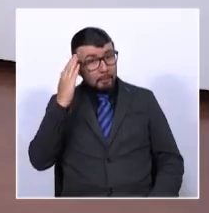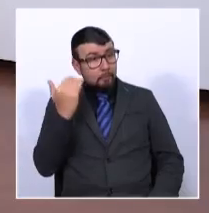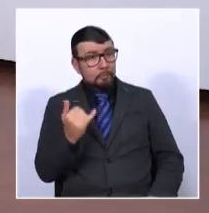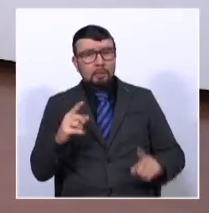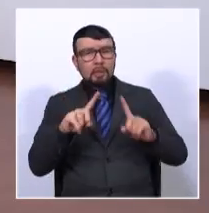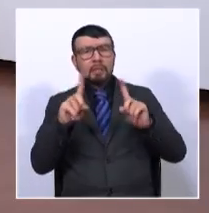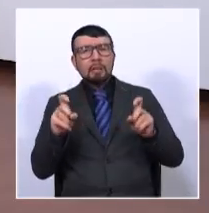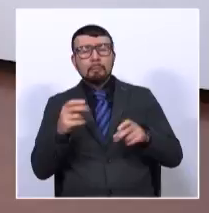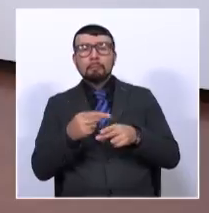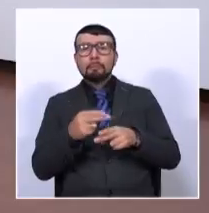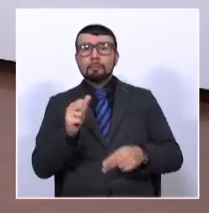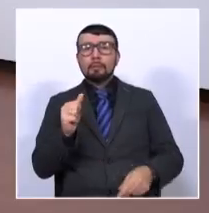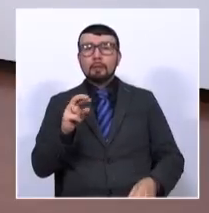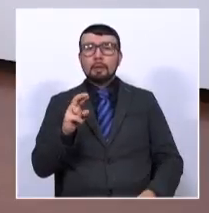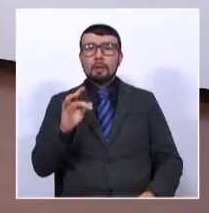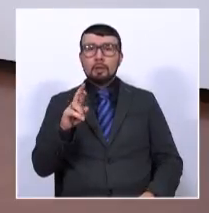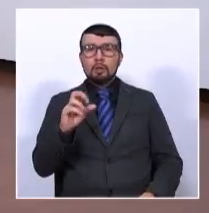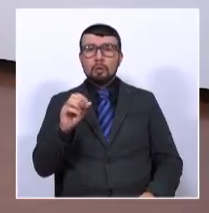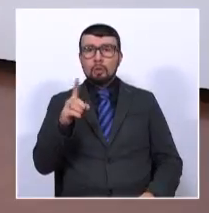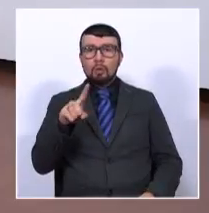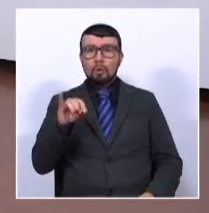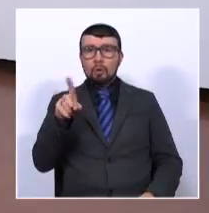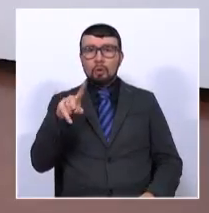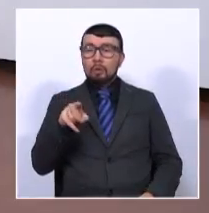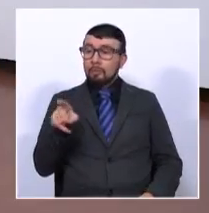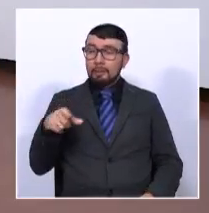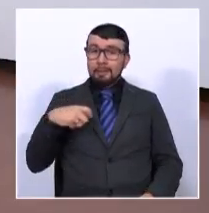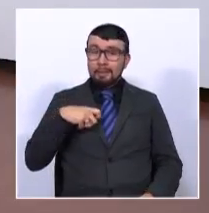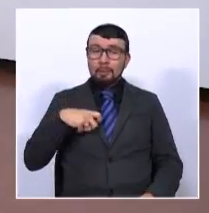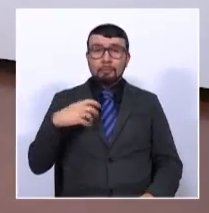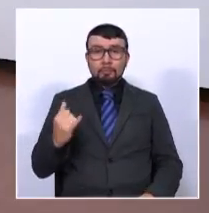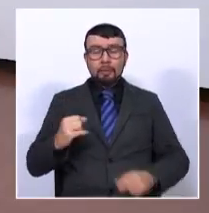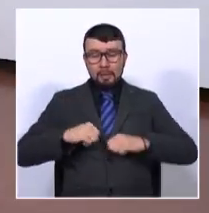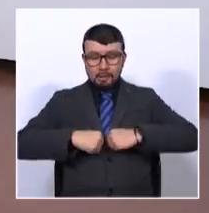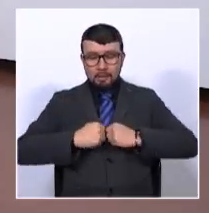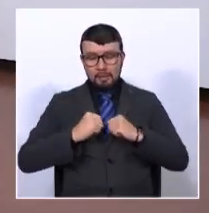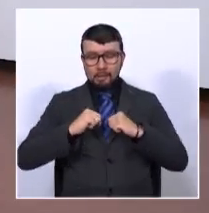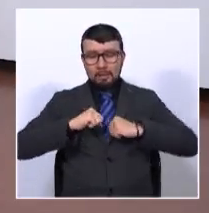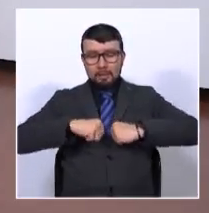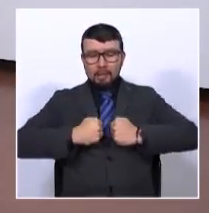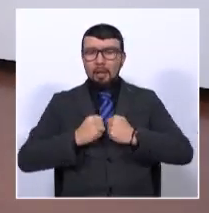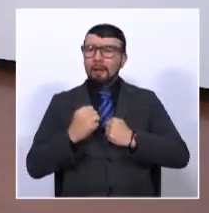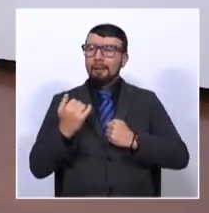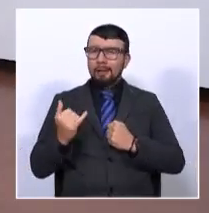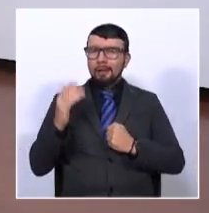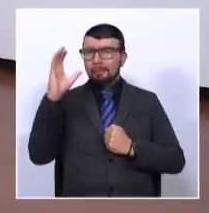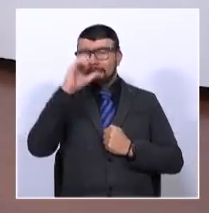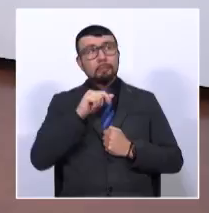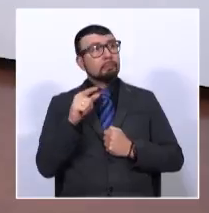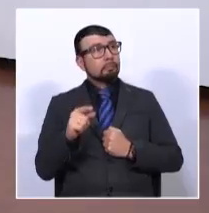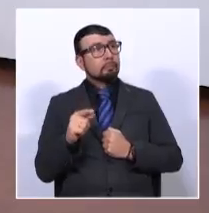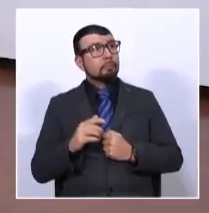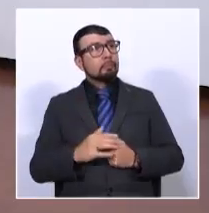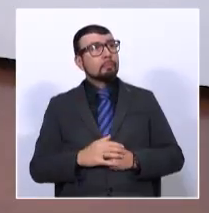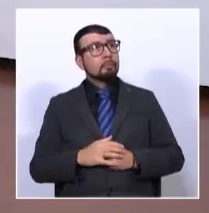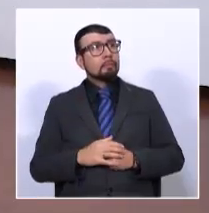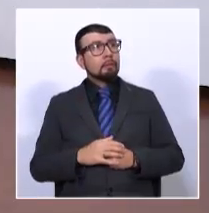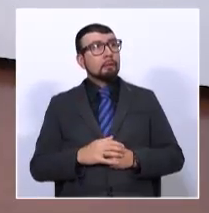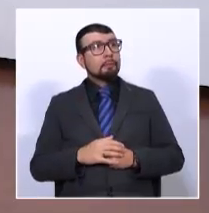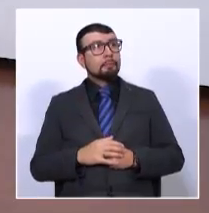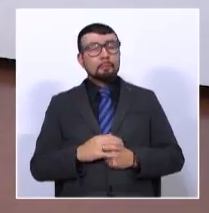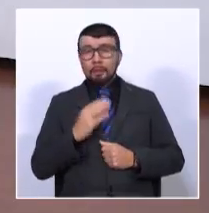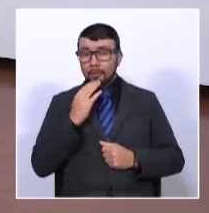de la artrosis, pues tenemos esta articulación que es muy frecuente encontrar la articulación, una artrosis